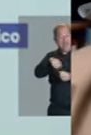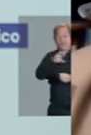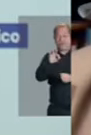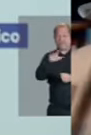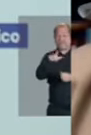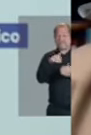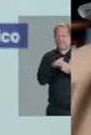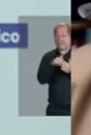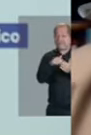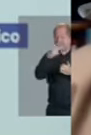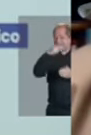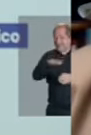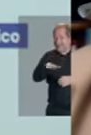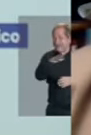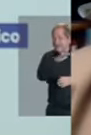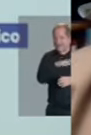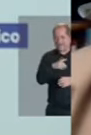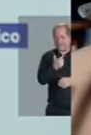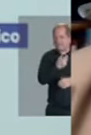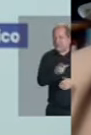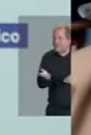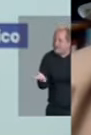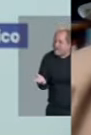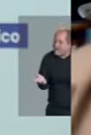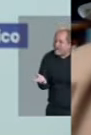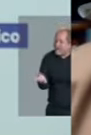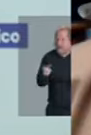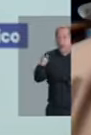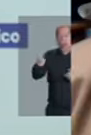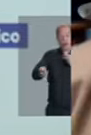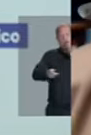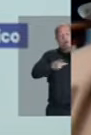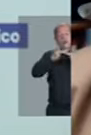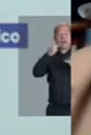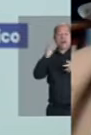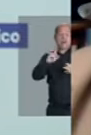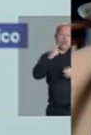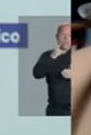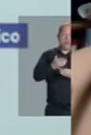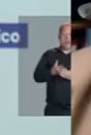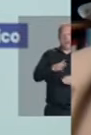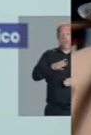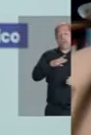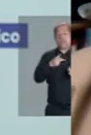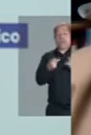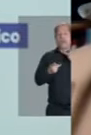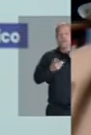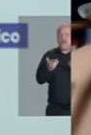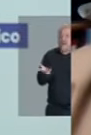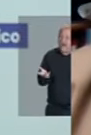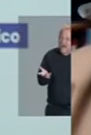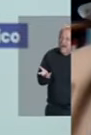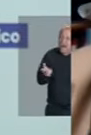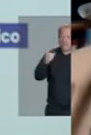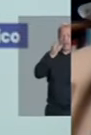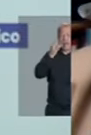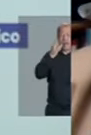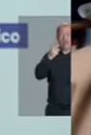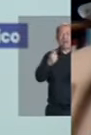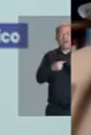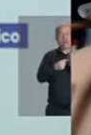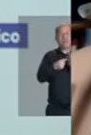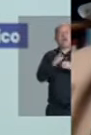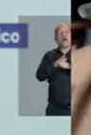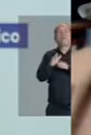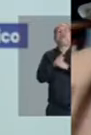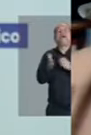otras acciones de política fiscal que también han resaltado en esta administración. Ese sin duda fue uno de los